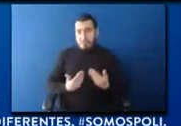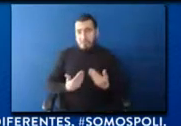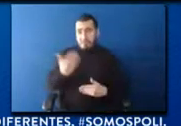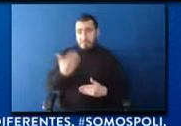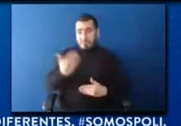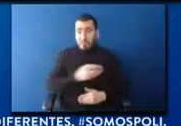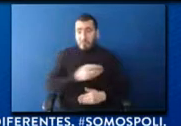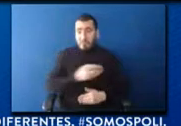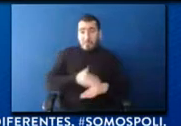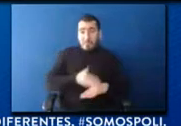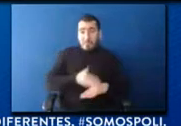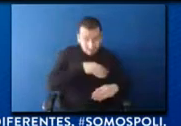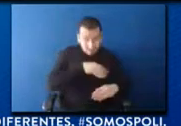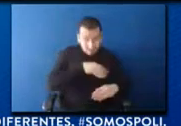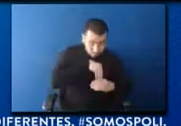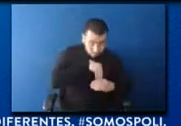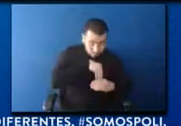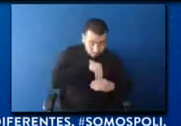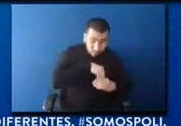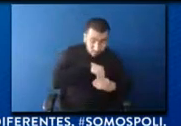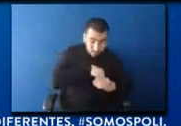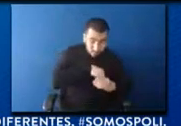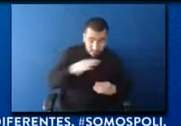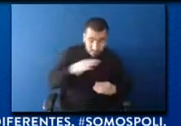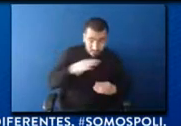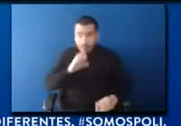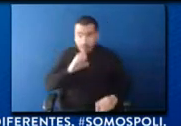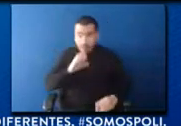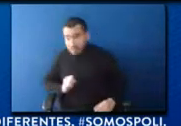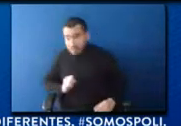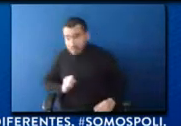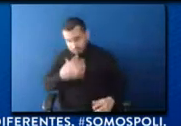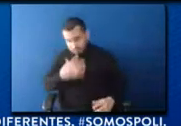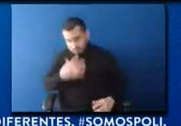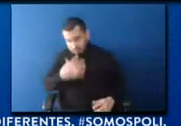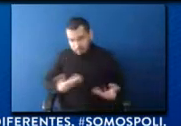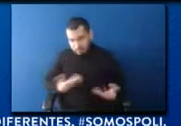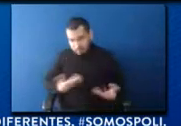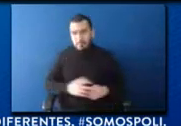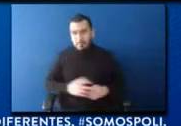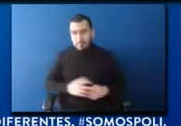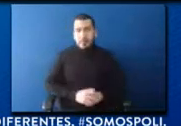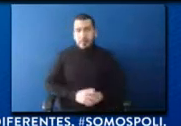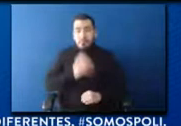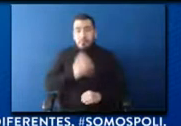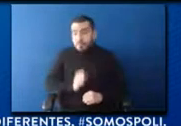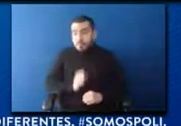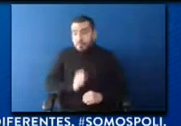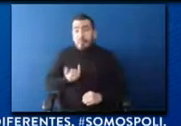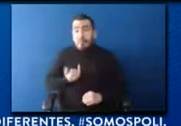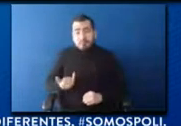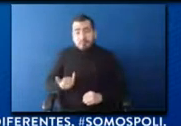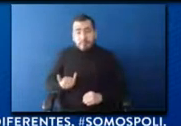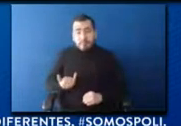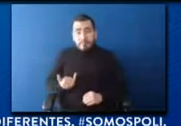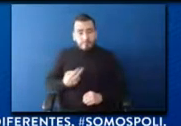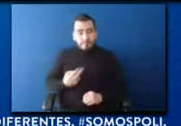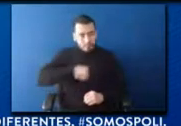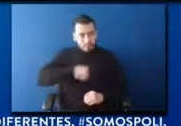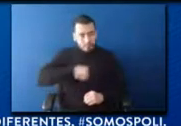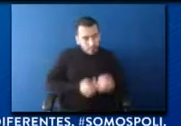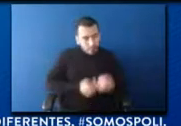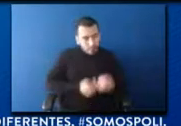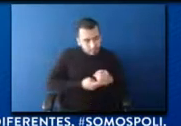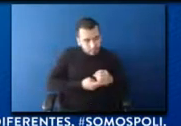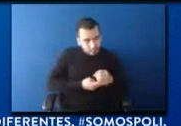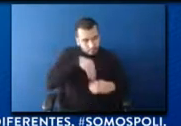vejez, porque la vejez llega. Créanme, la vejez está ahí. Y si nosotros no empezamos a ahorrar desde ahora, ¿cuándo lo